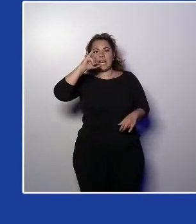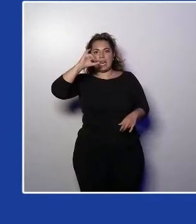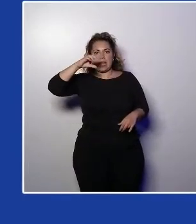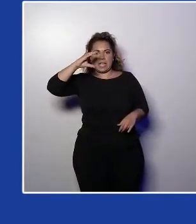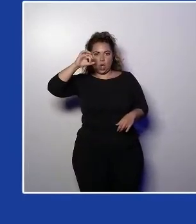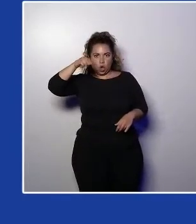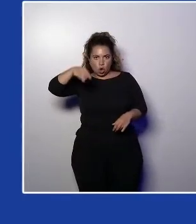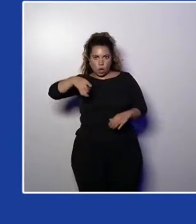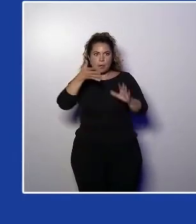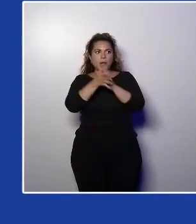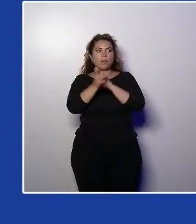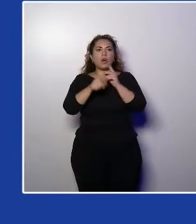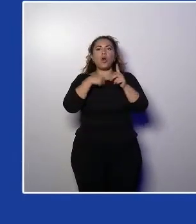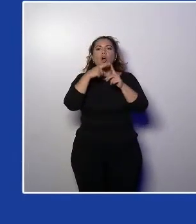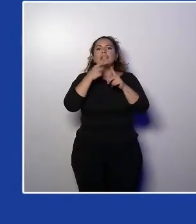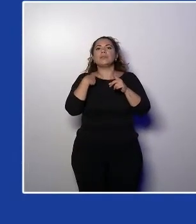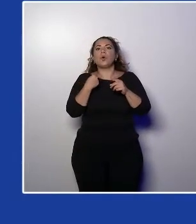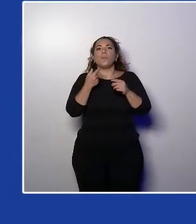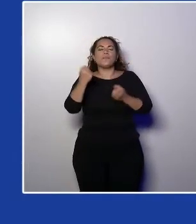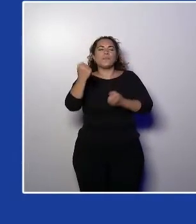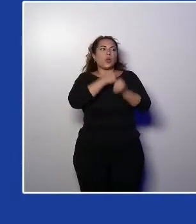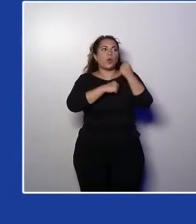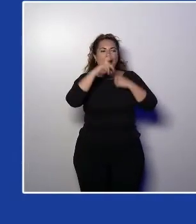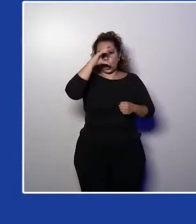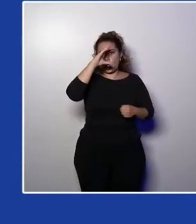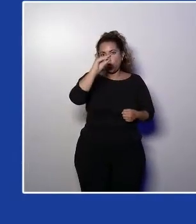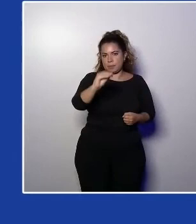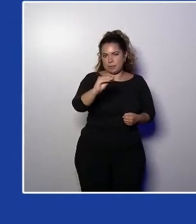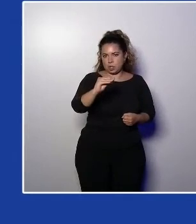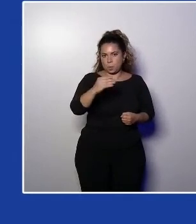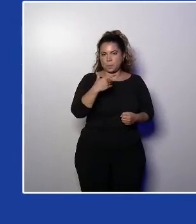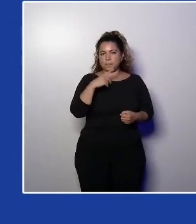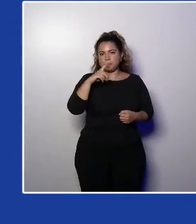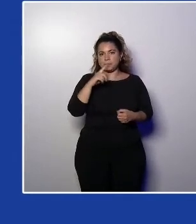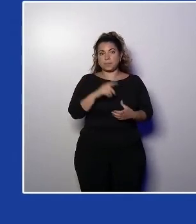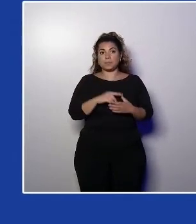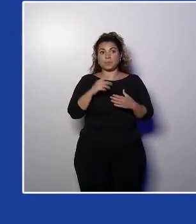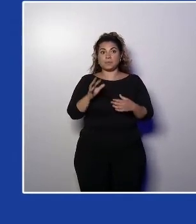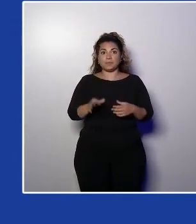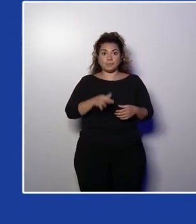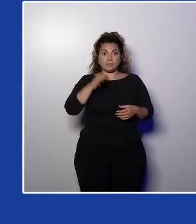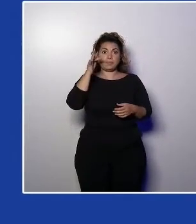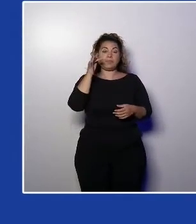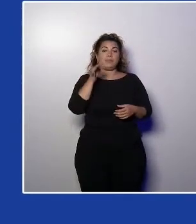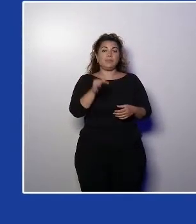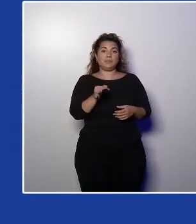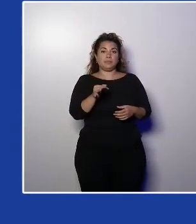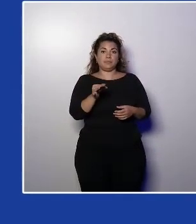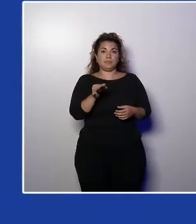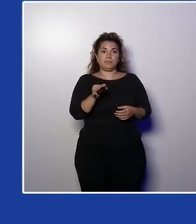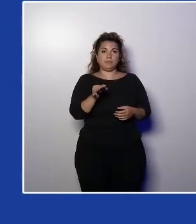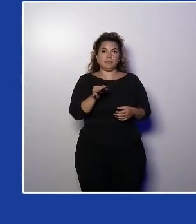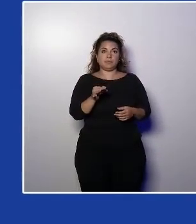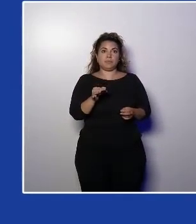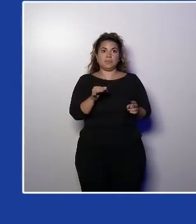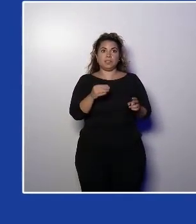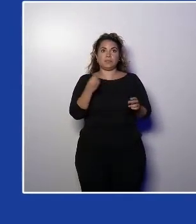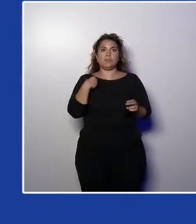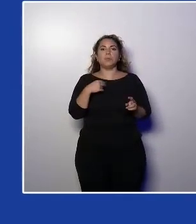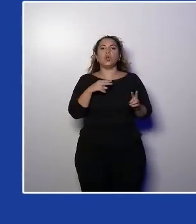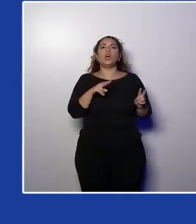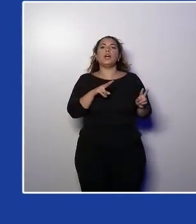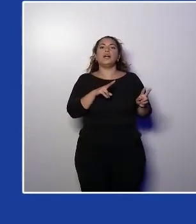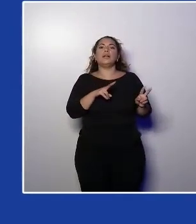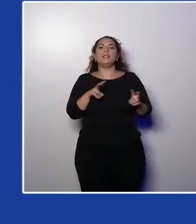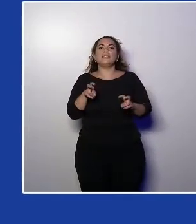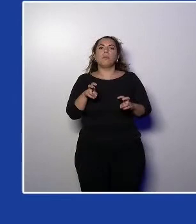está destinado a la economía del conocimiento y está también destinado a lo que es las diferentes cuestiones que